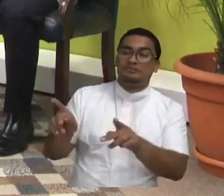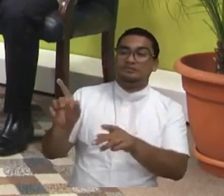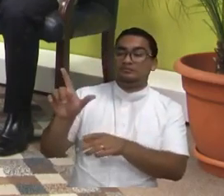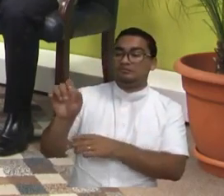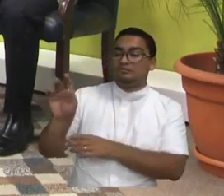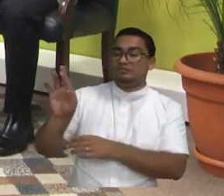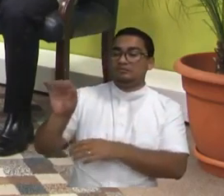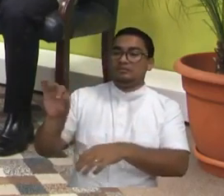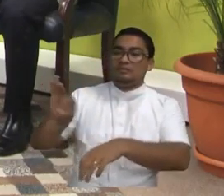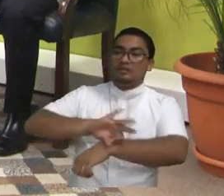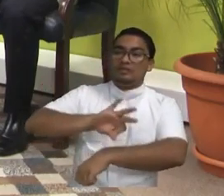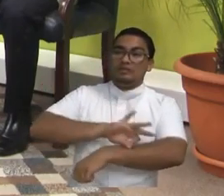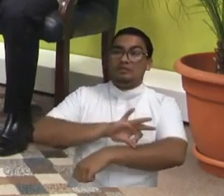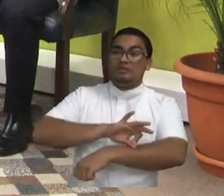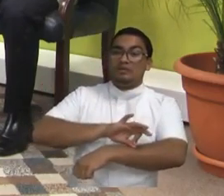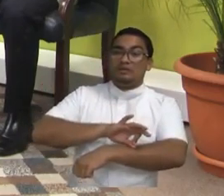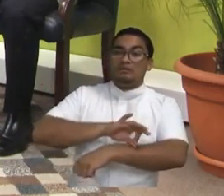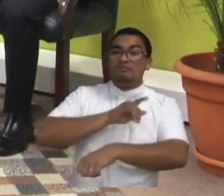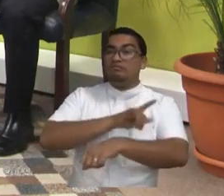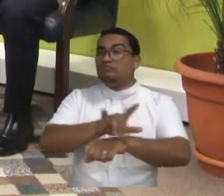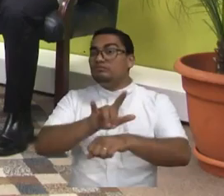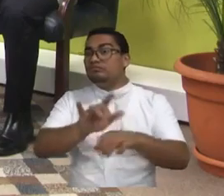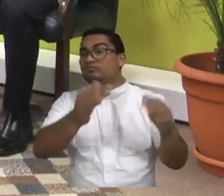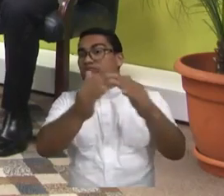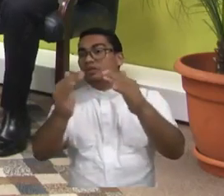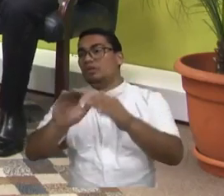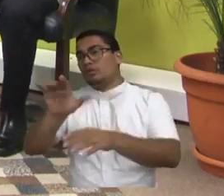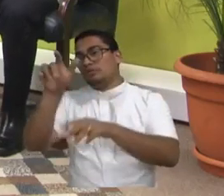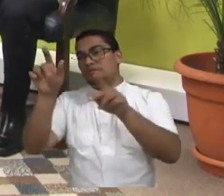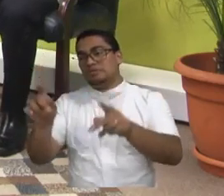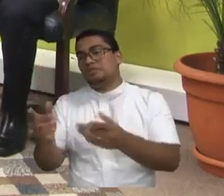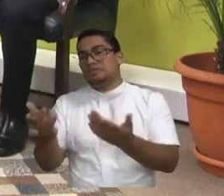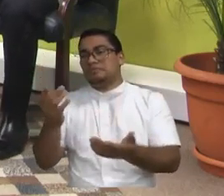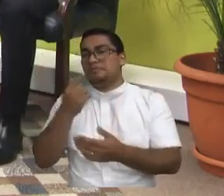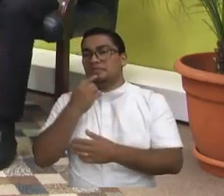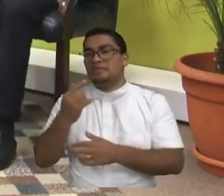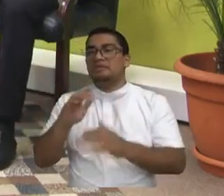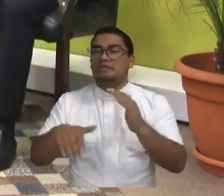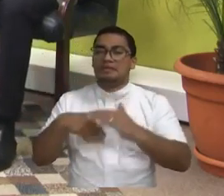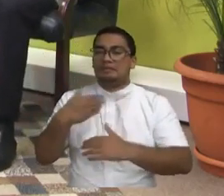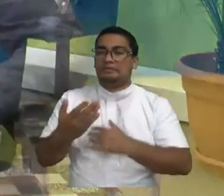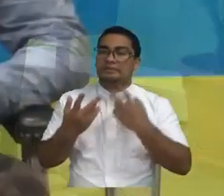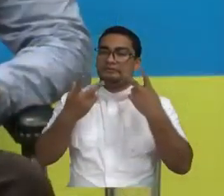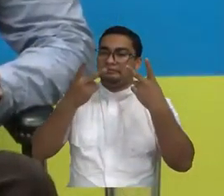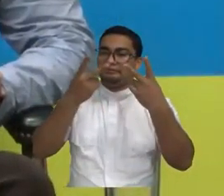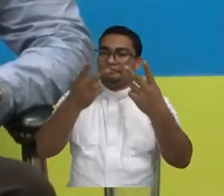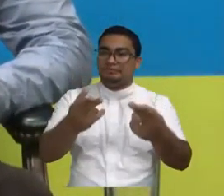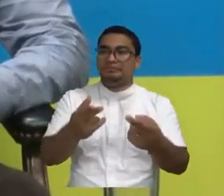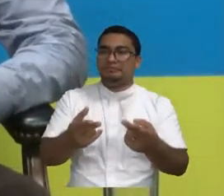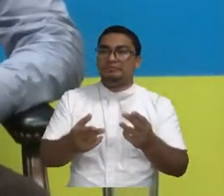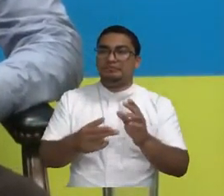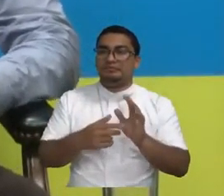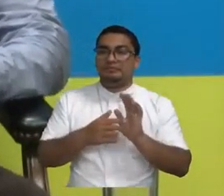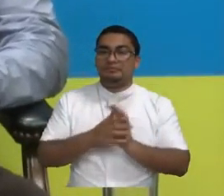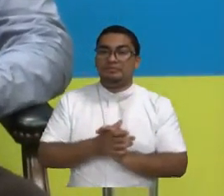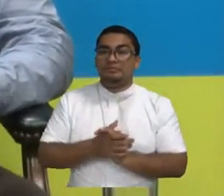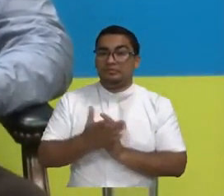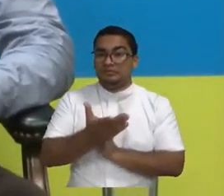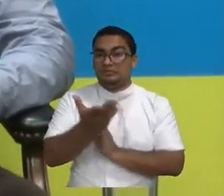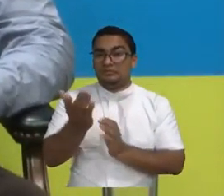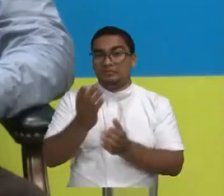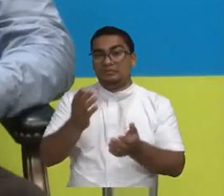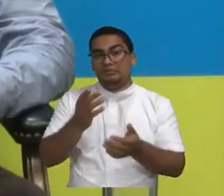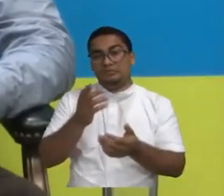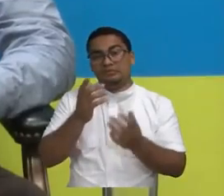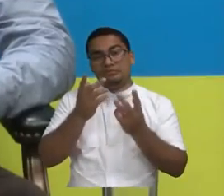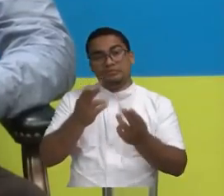lepra y en la búsqueda han encontrado a otro. Pero eso me lo va a responder cuando regresemos de la siguiente pausa. Usted no nos